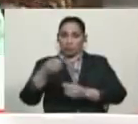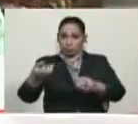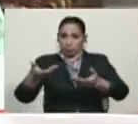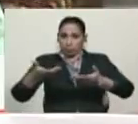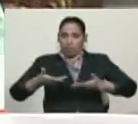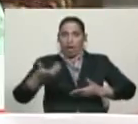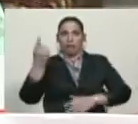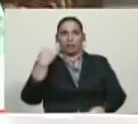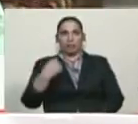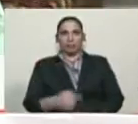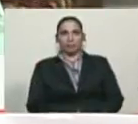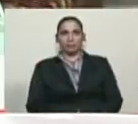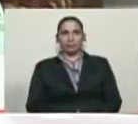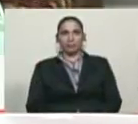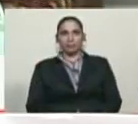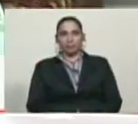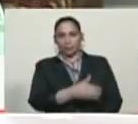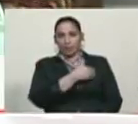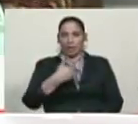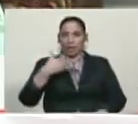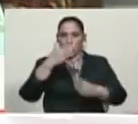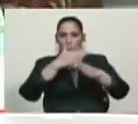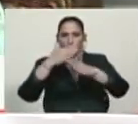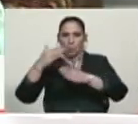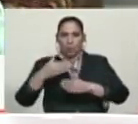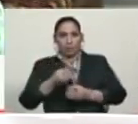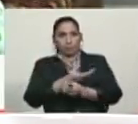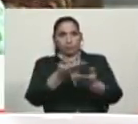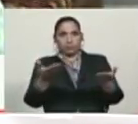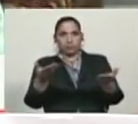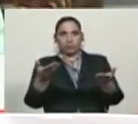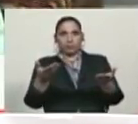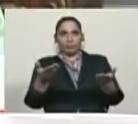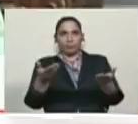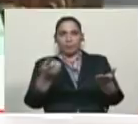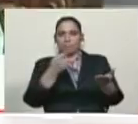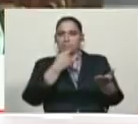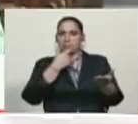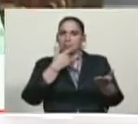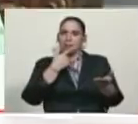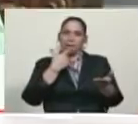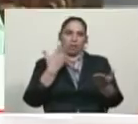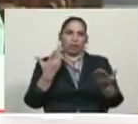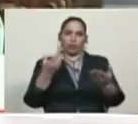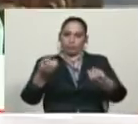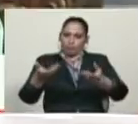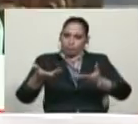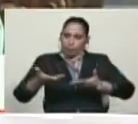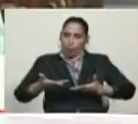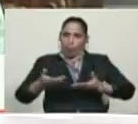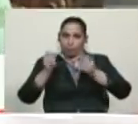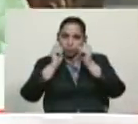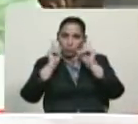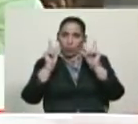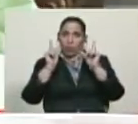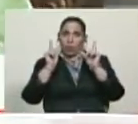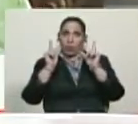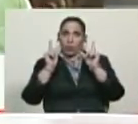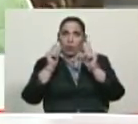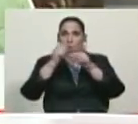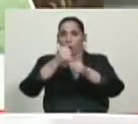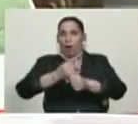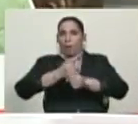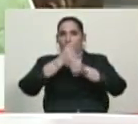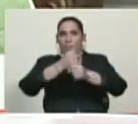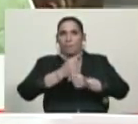ayer que quiero compartir con ustedes pues me pareció hermosísimo se trata de un caballo